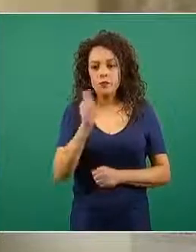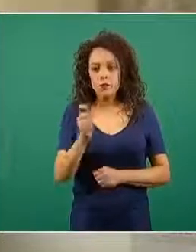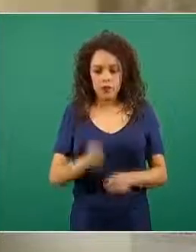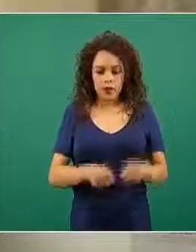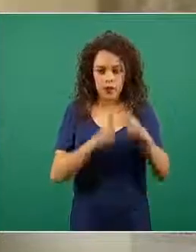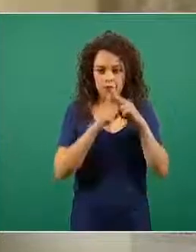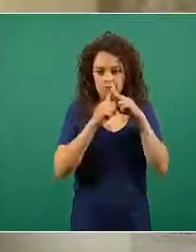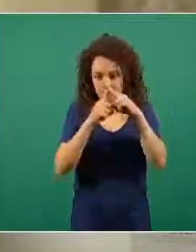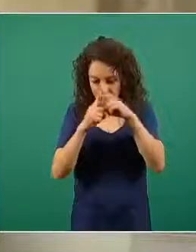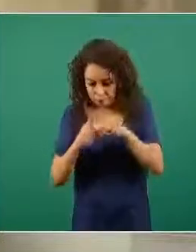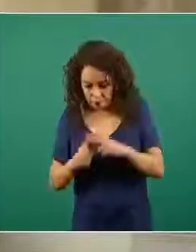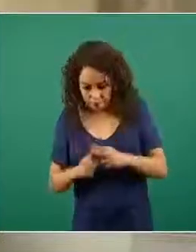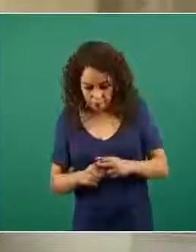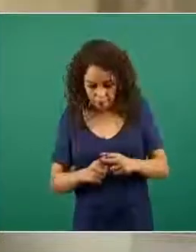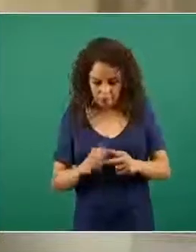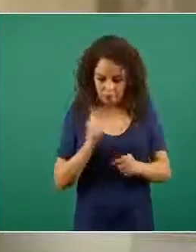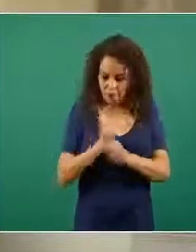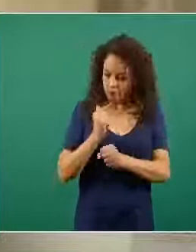la pandemia,